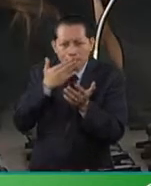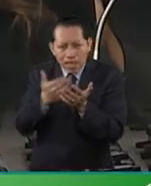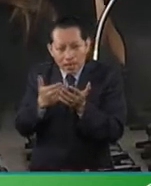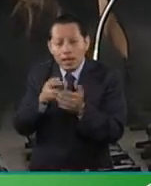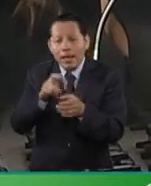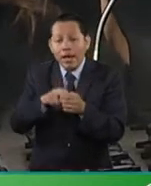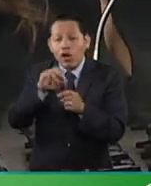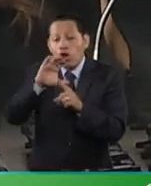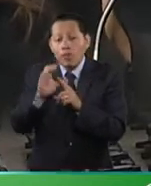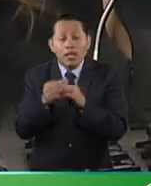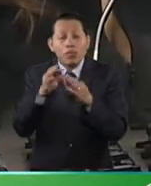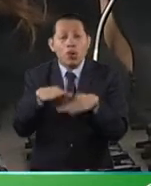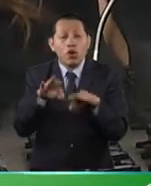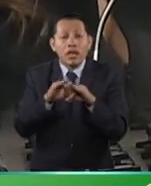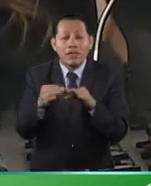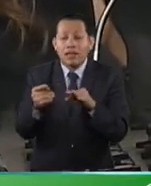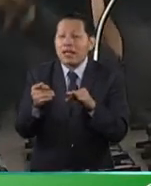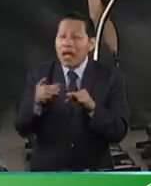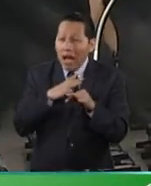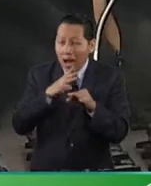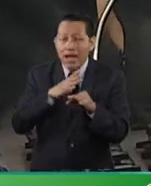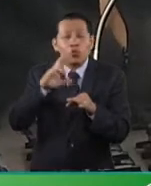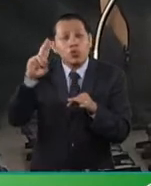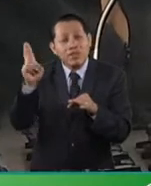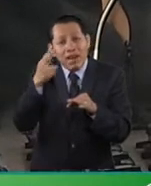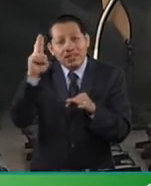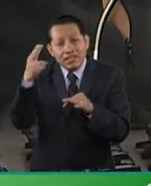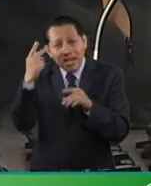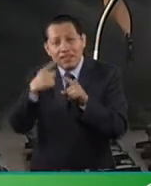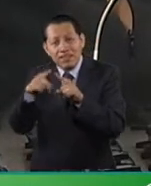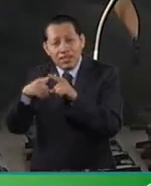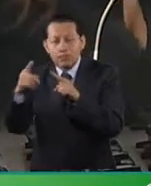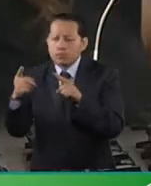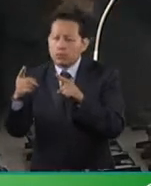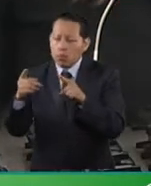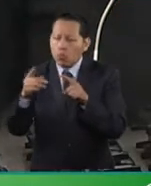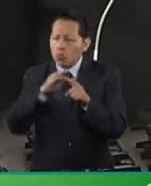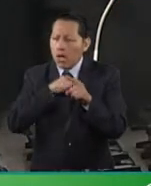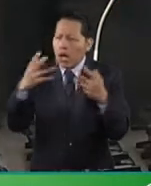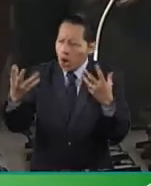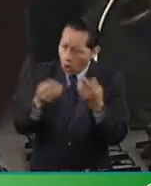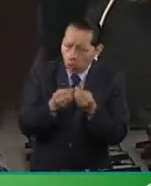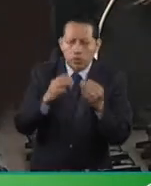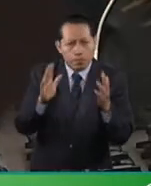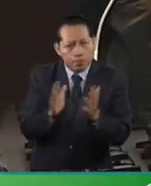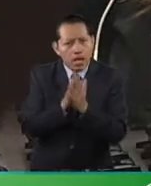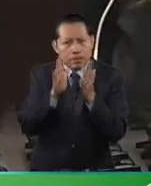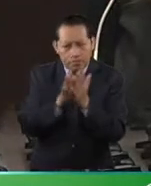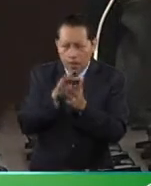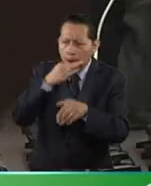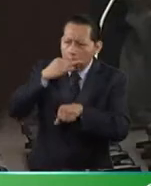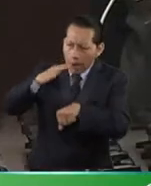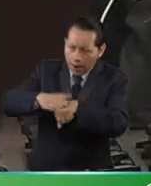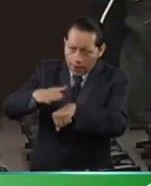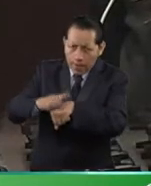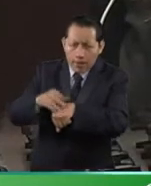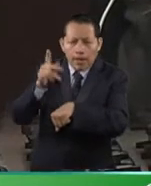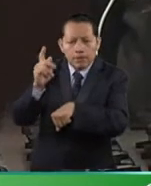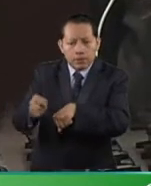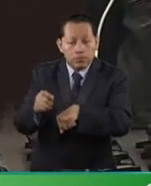importantísimo que estén las universidades participando sacar de verdad jueces